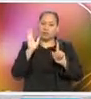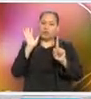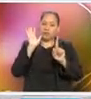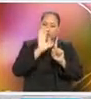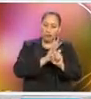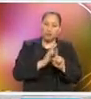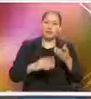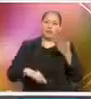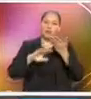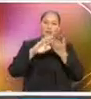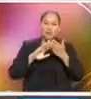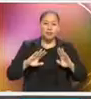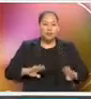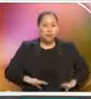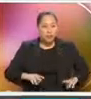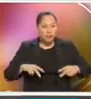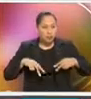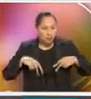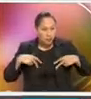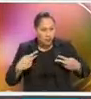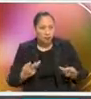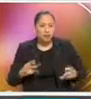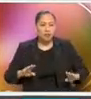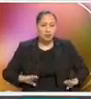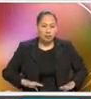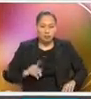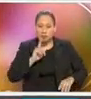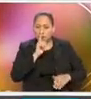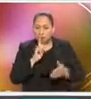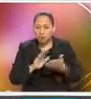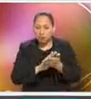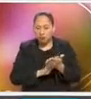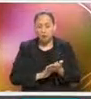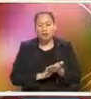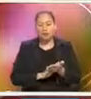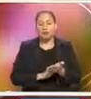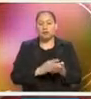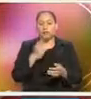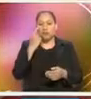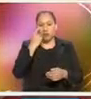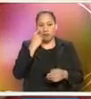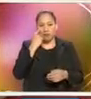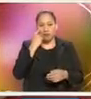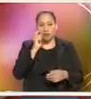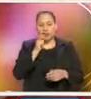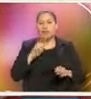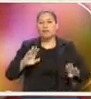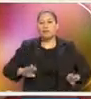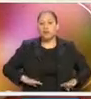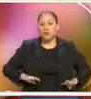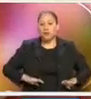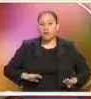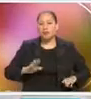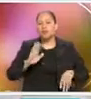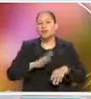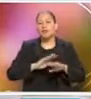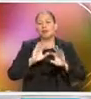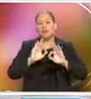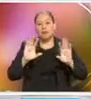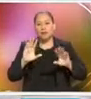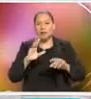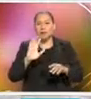tienen poco carácter o...? Las características de Sí. ellos son básicamente más vulnerables porque